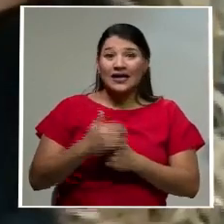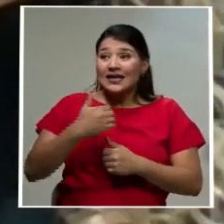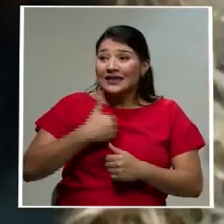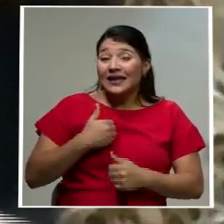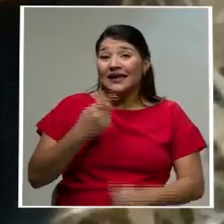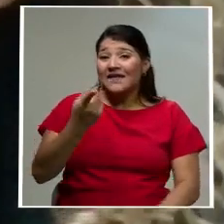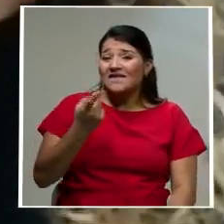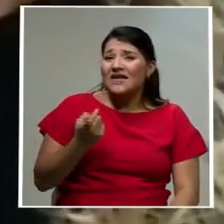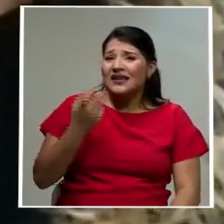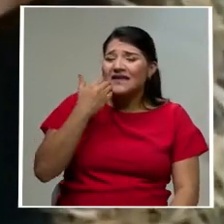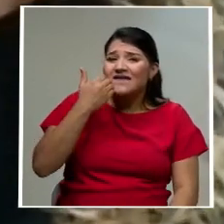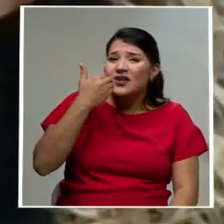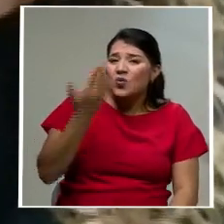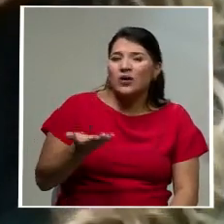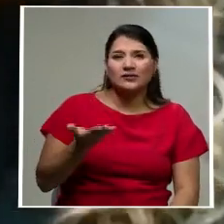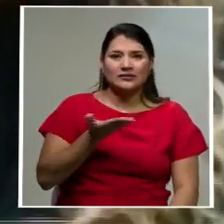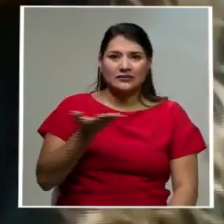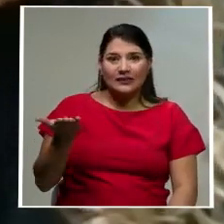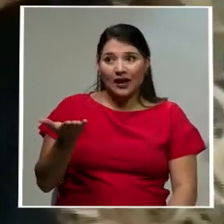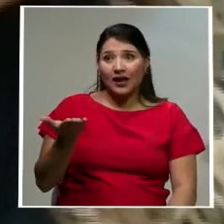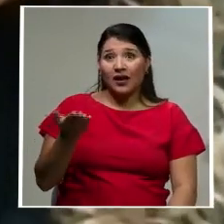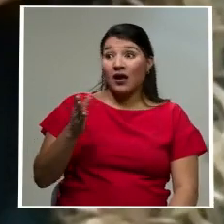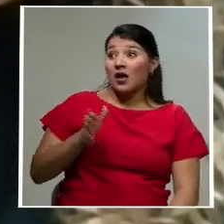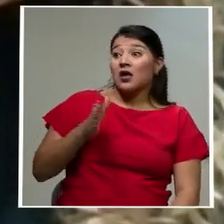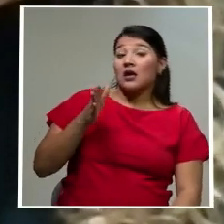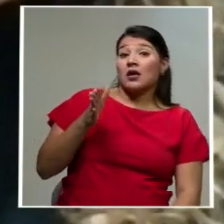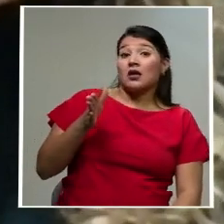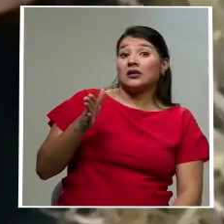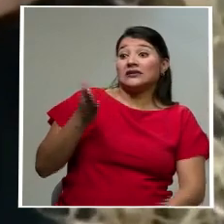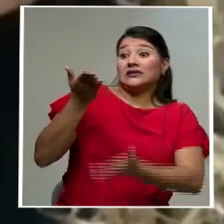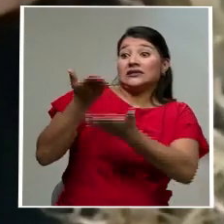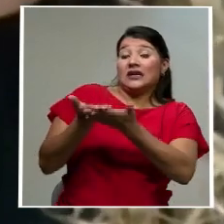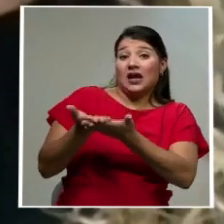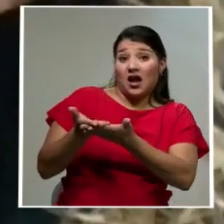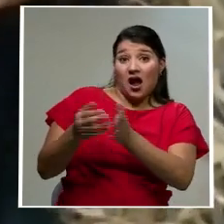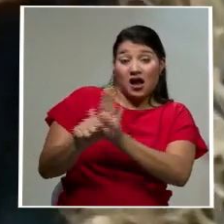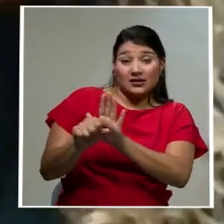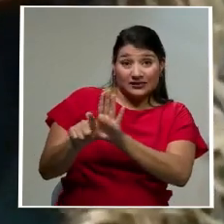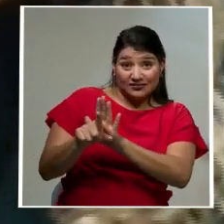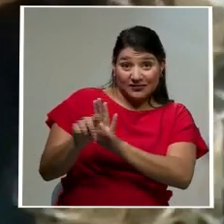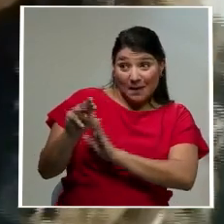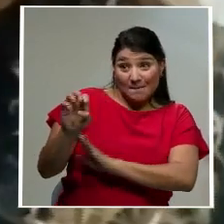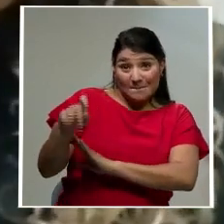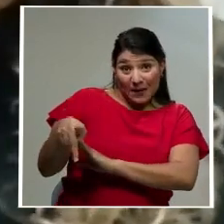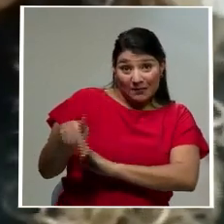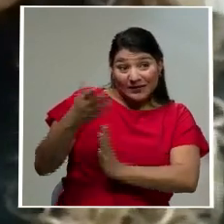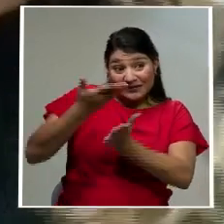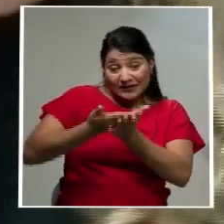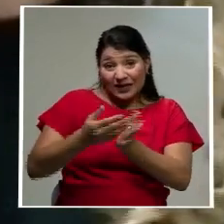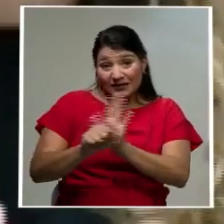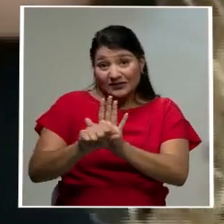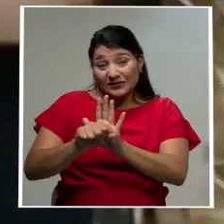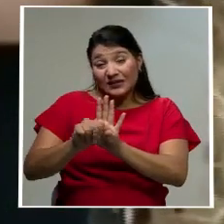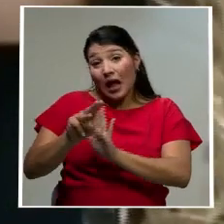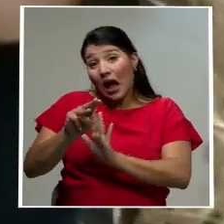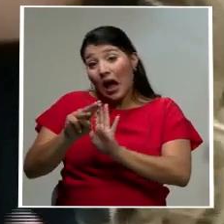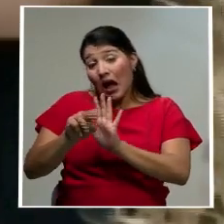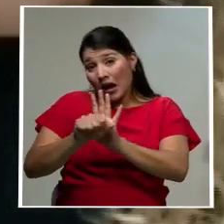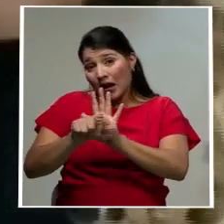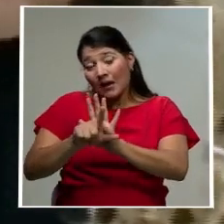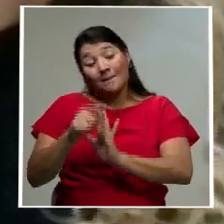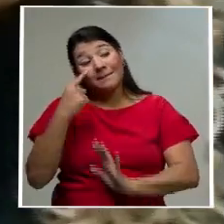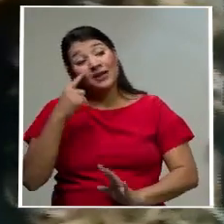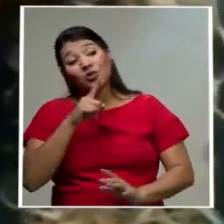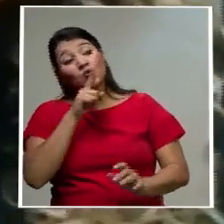cáscara de llegar ante la Asamblea Legislativa a decirle, mire, es que viera que no cumplimos con el